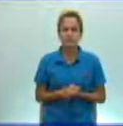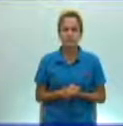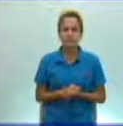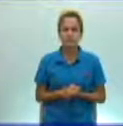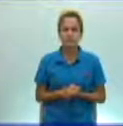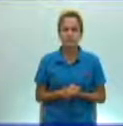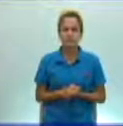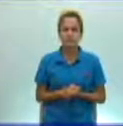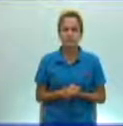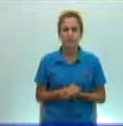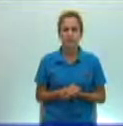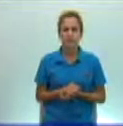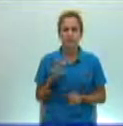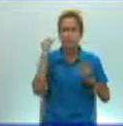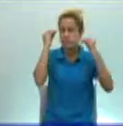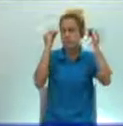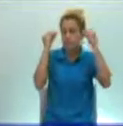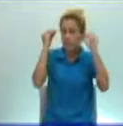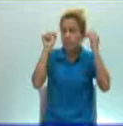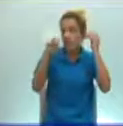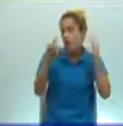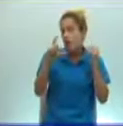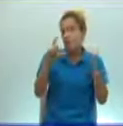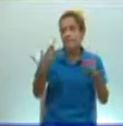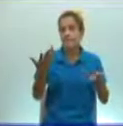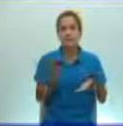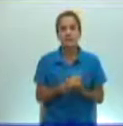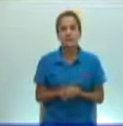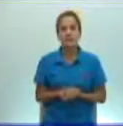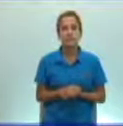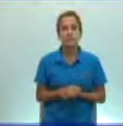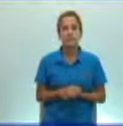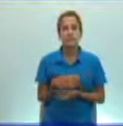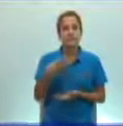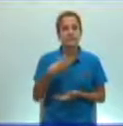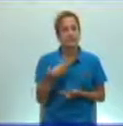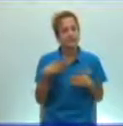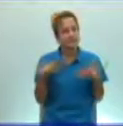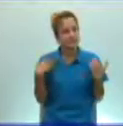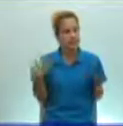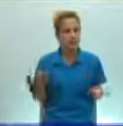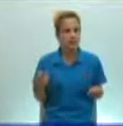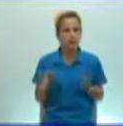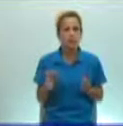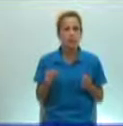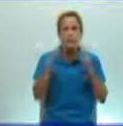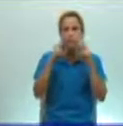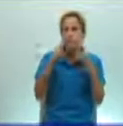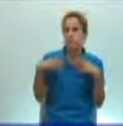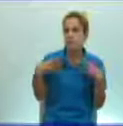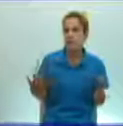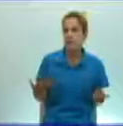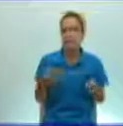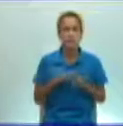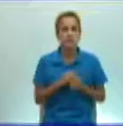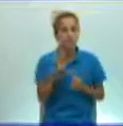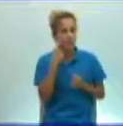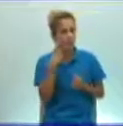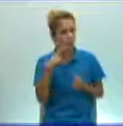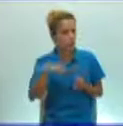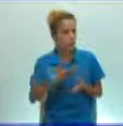Si analizamos este fragmento y teniendo en cuenta nuestras vivencias y la experiencia